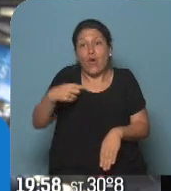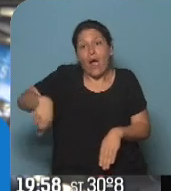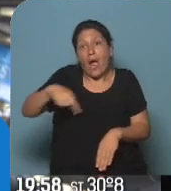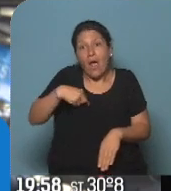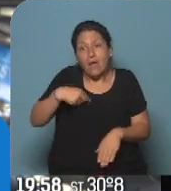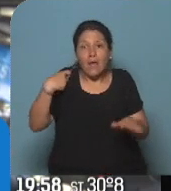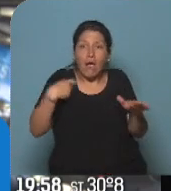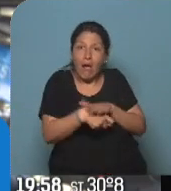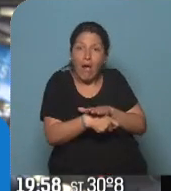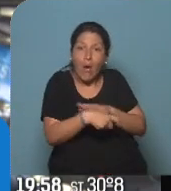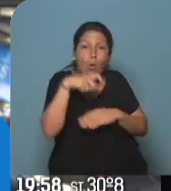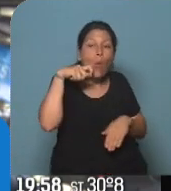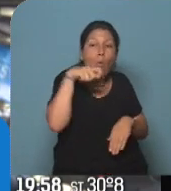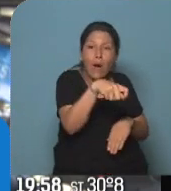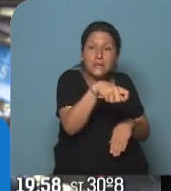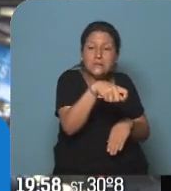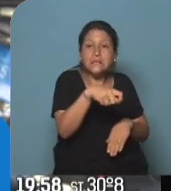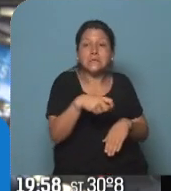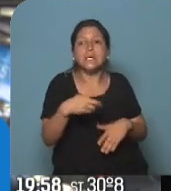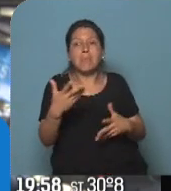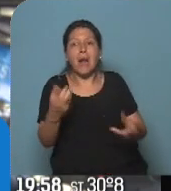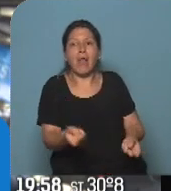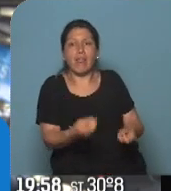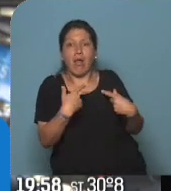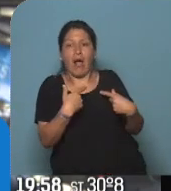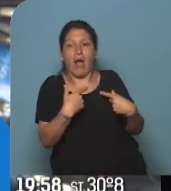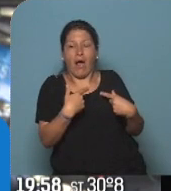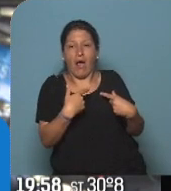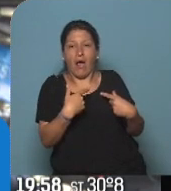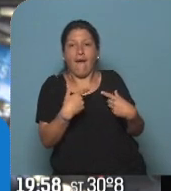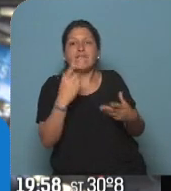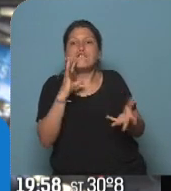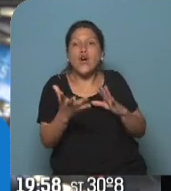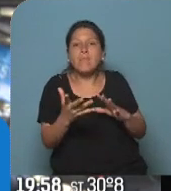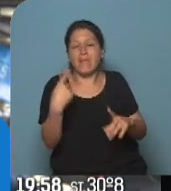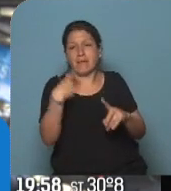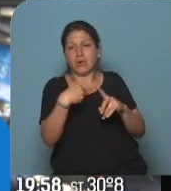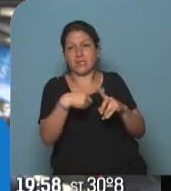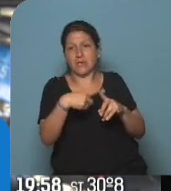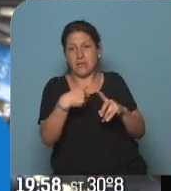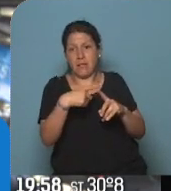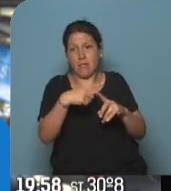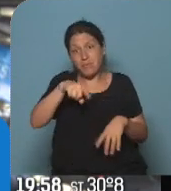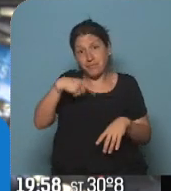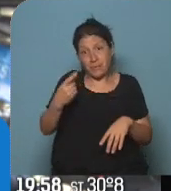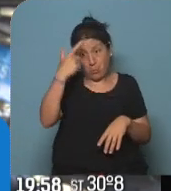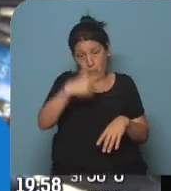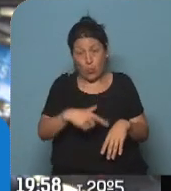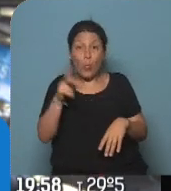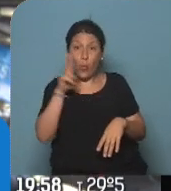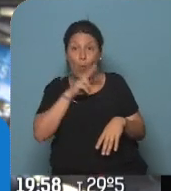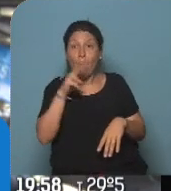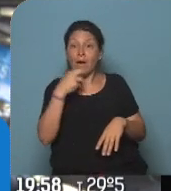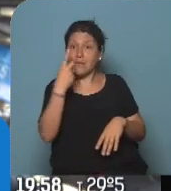juez federal Luis Rodríguez para que lo beneficiara en una causa. Pochetti detalló en su confesión ante el fiscal Stornelli que